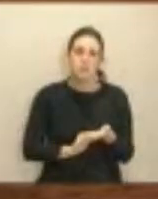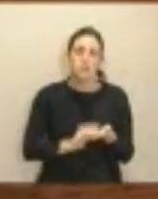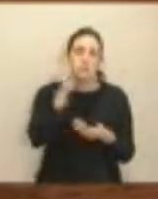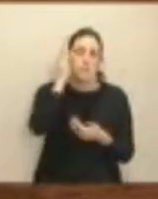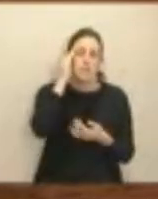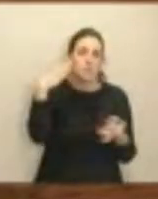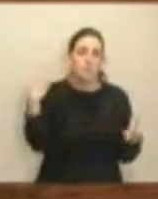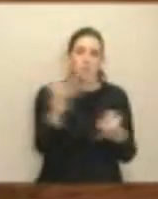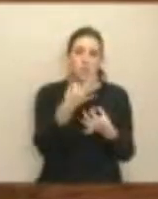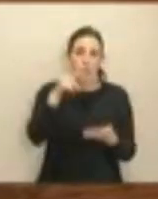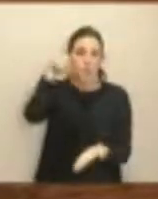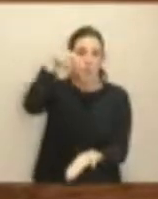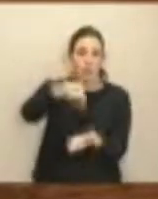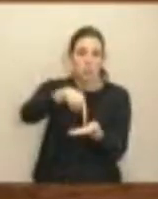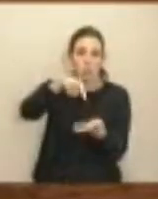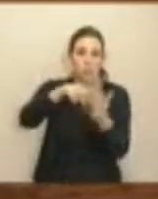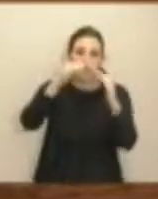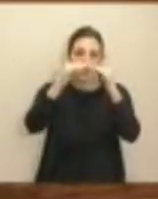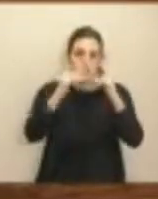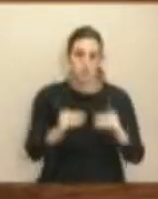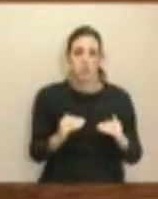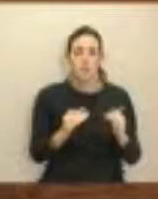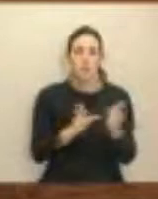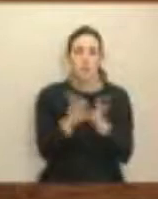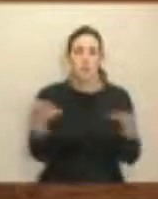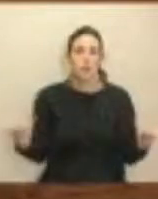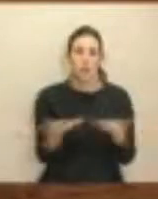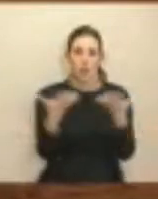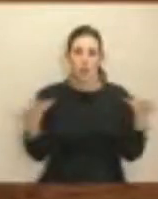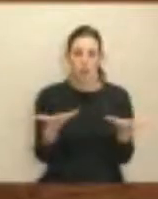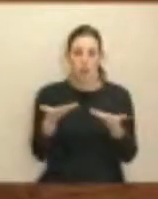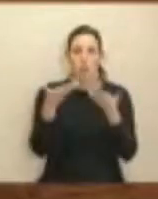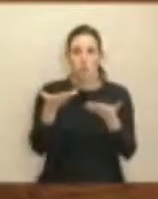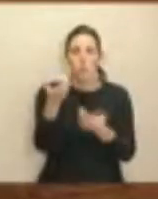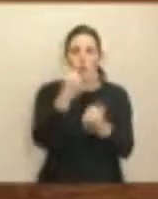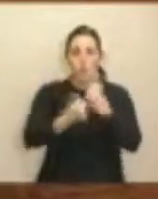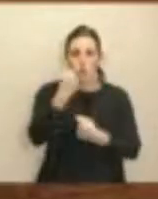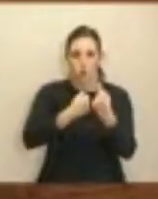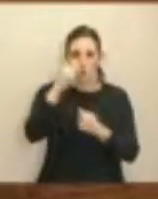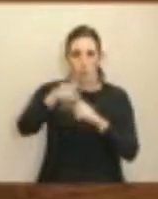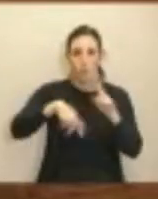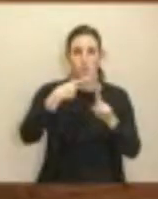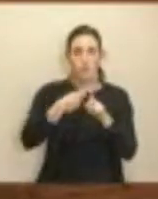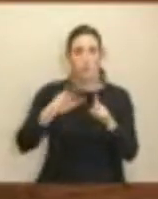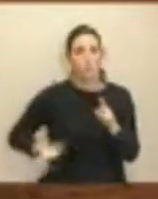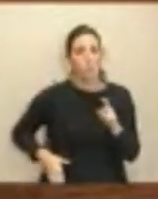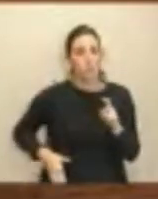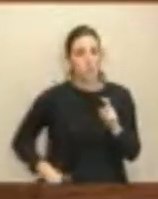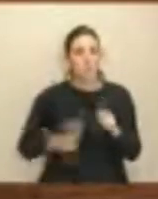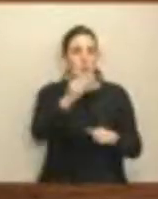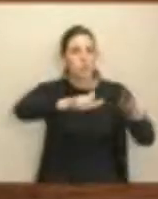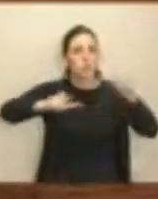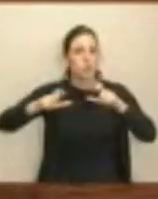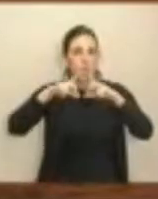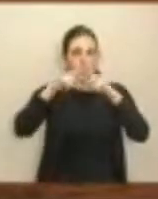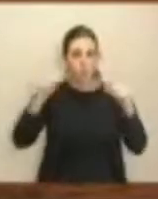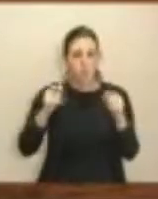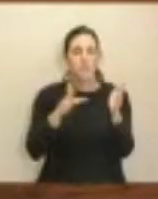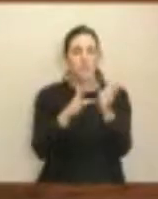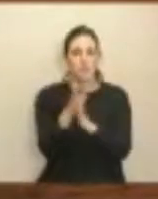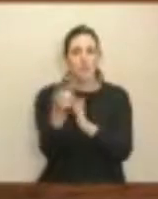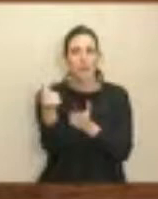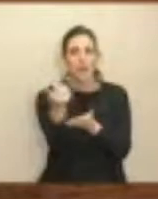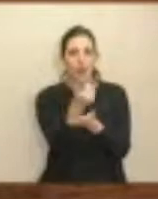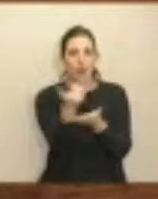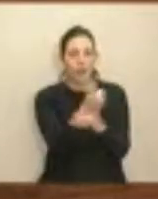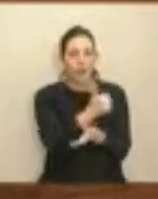creemos que bajar los impuestos dinamiza la economía y el bolsillo de los asturianos, con dinero